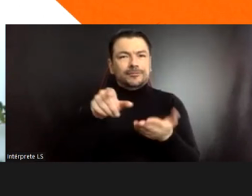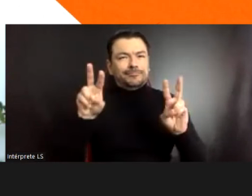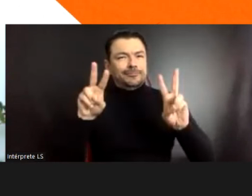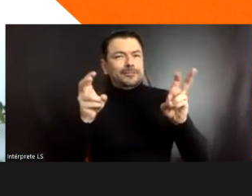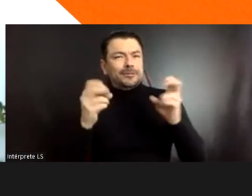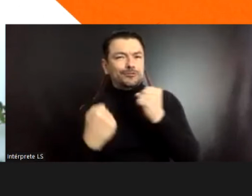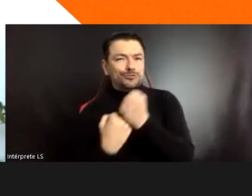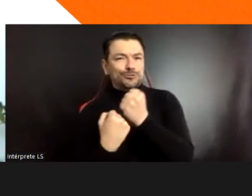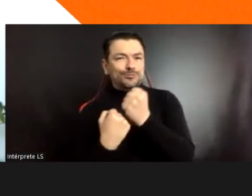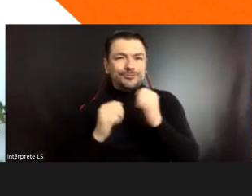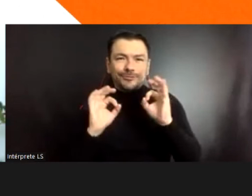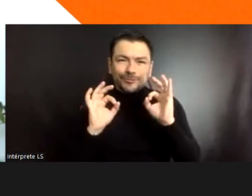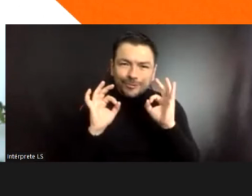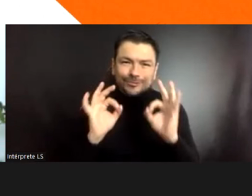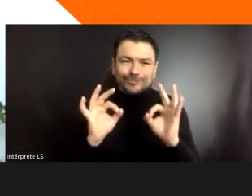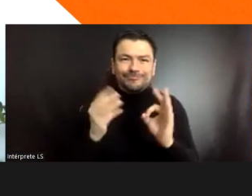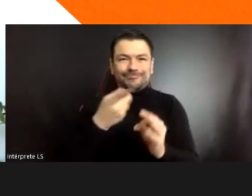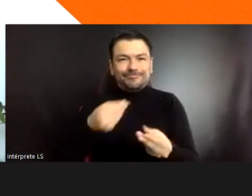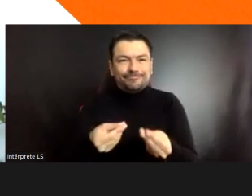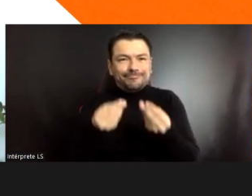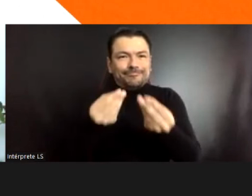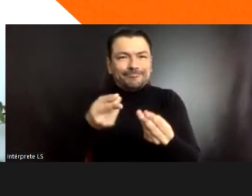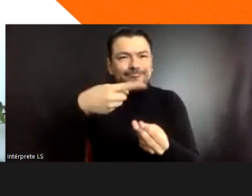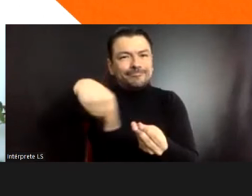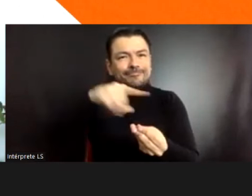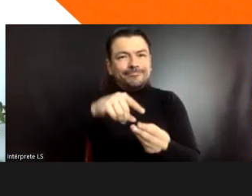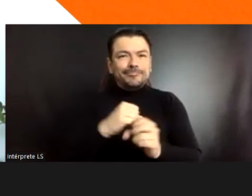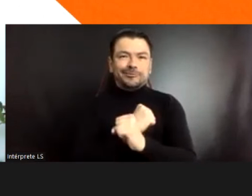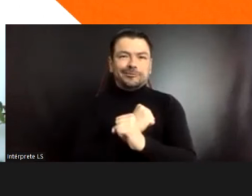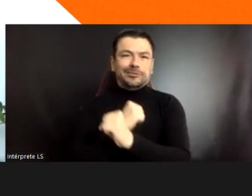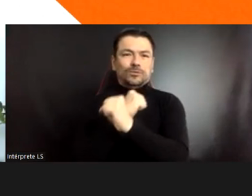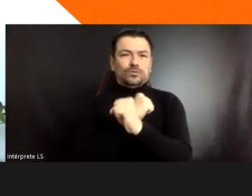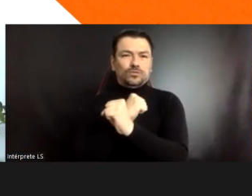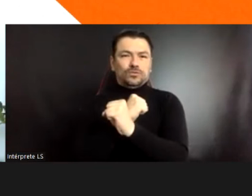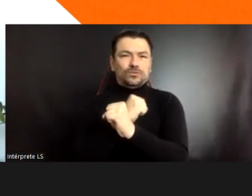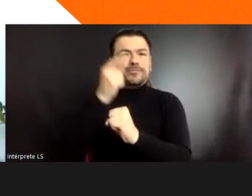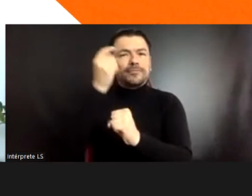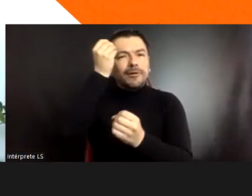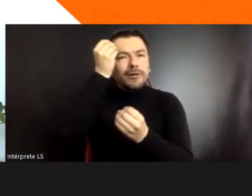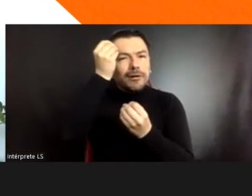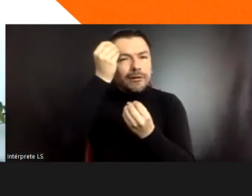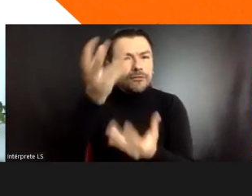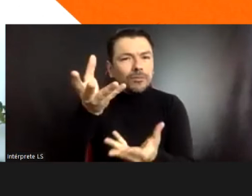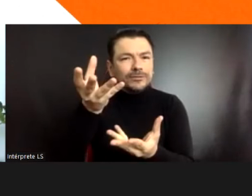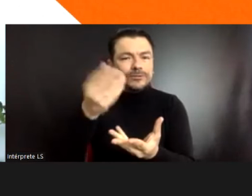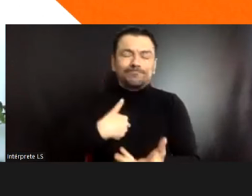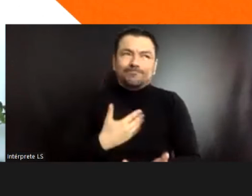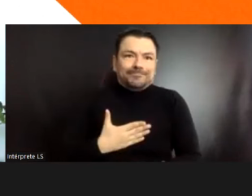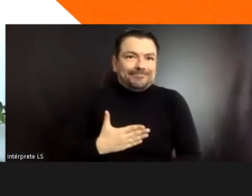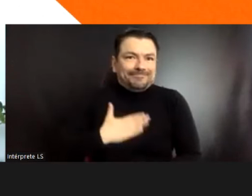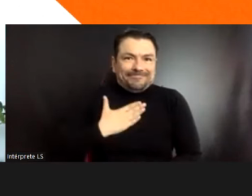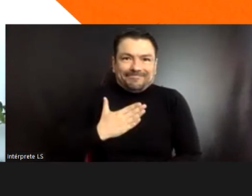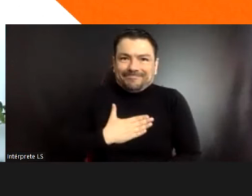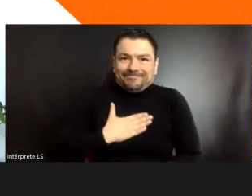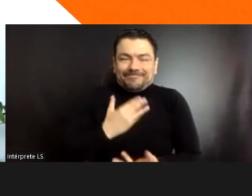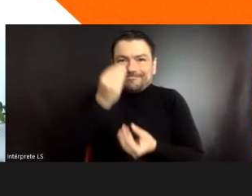su resiliencia. Y hablaremos un poco más de eso. Me da mucho gusto decirles que escucharemos